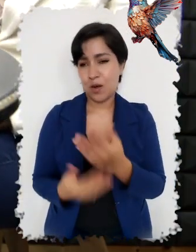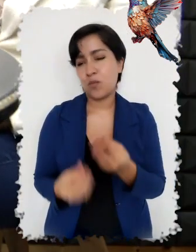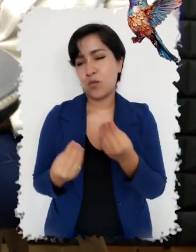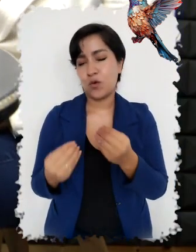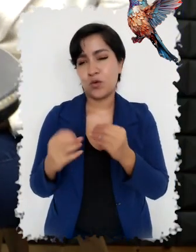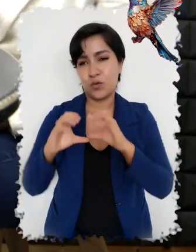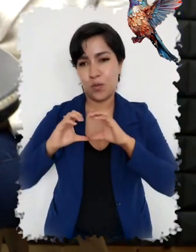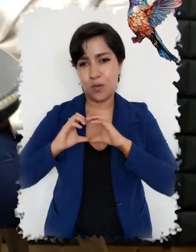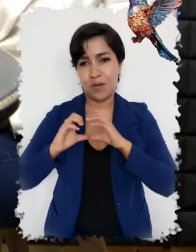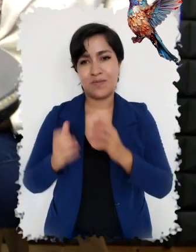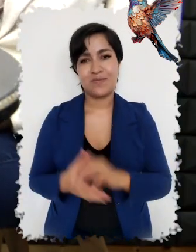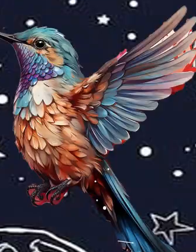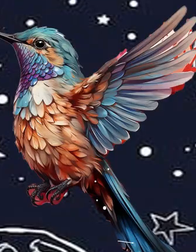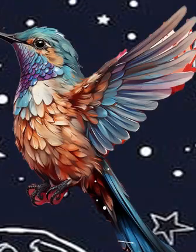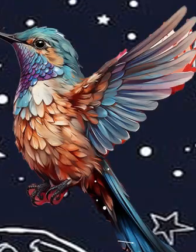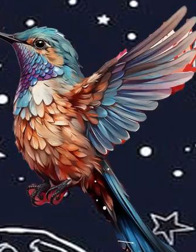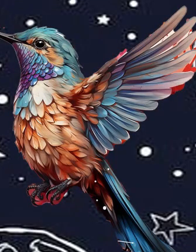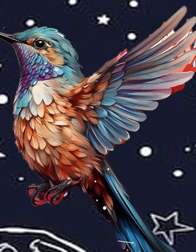también